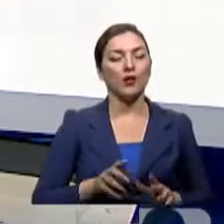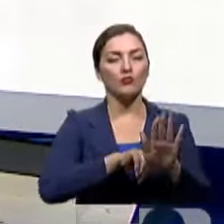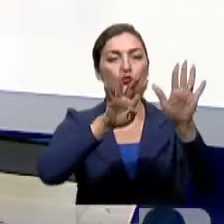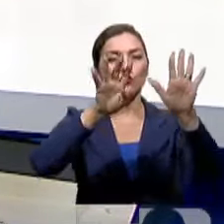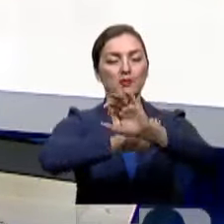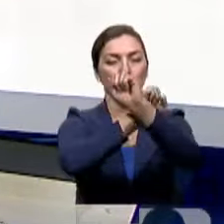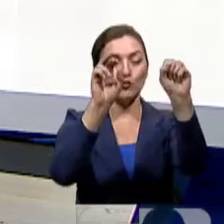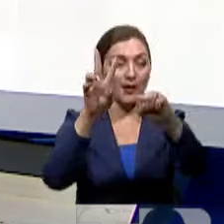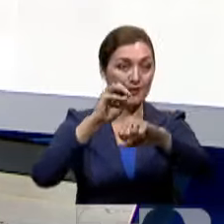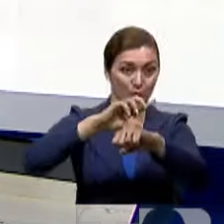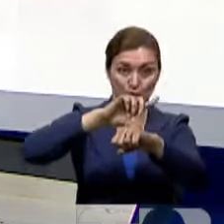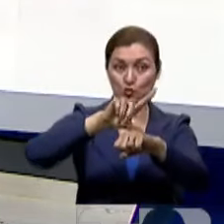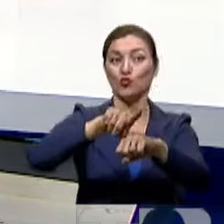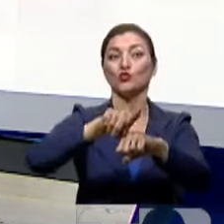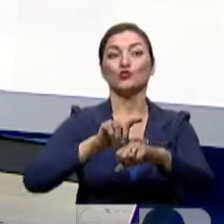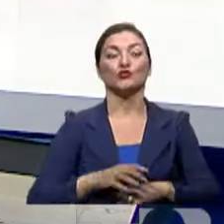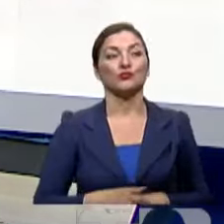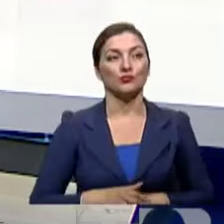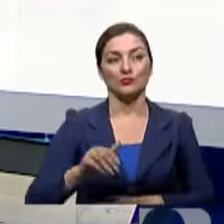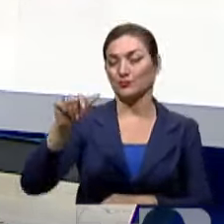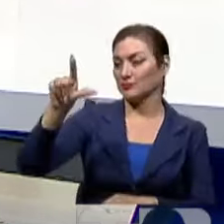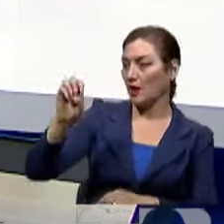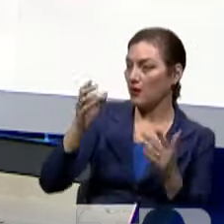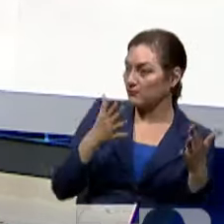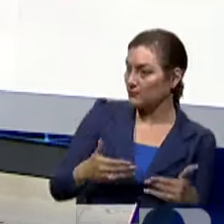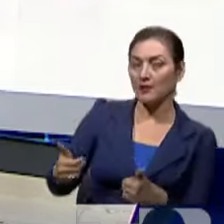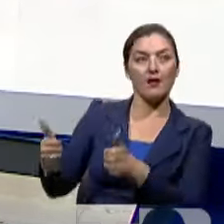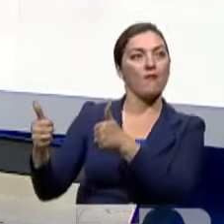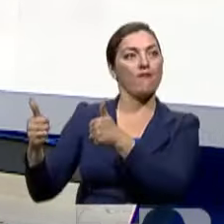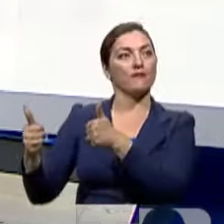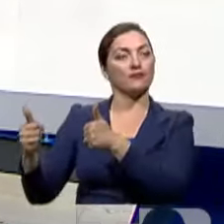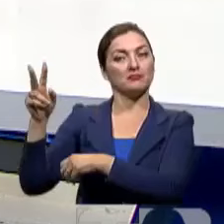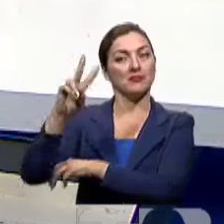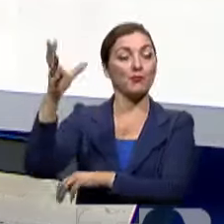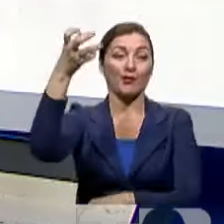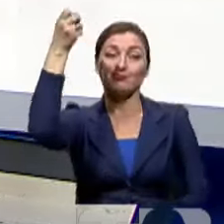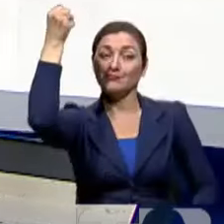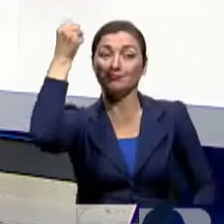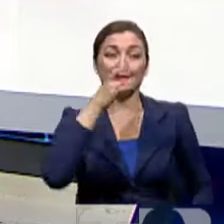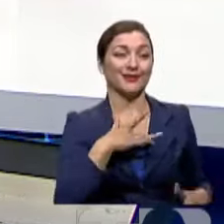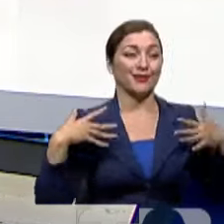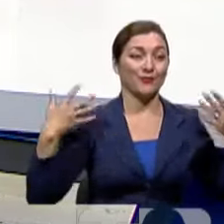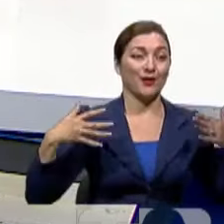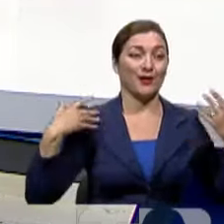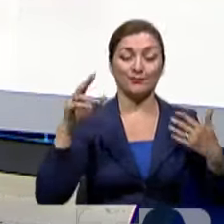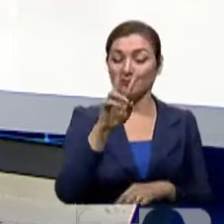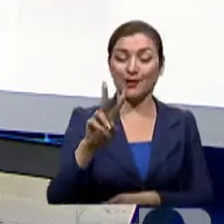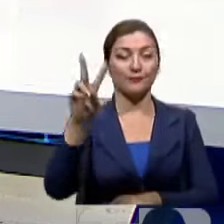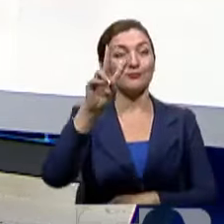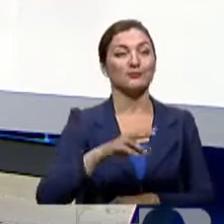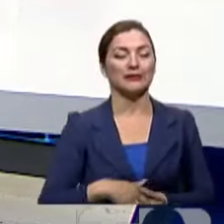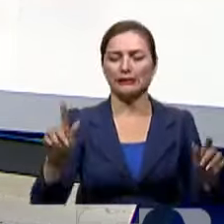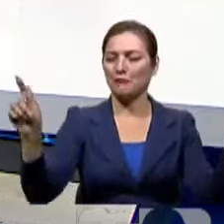de la mañana con 20 minutos, Ale. Bienvenida. Al fin es viernes. Estoy feliz porque es viernes y